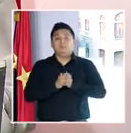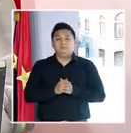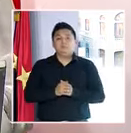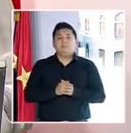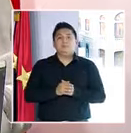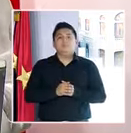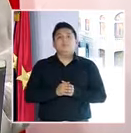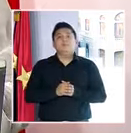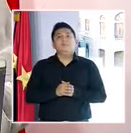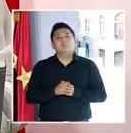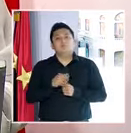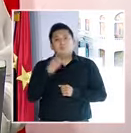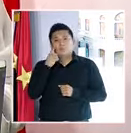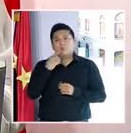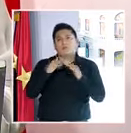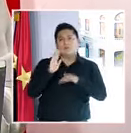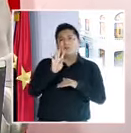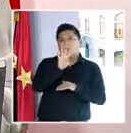más del